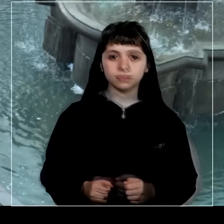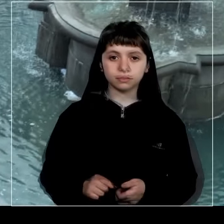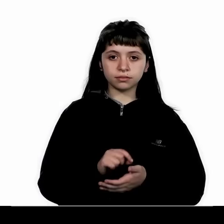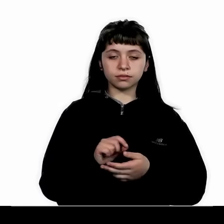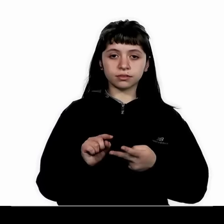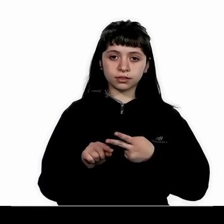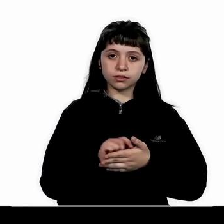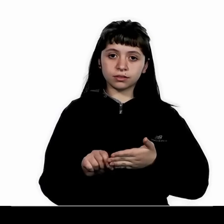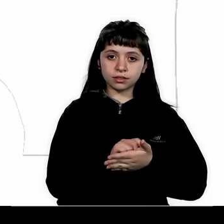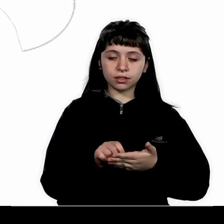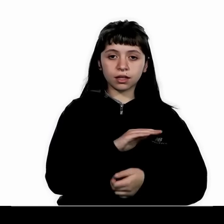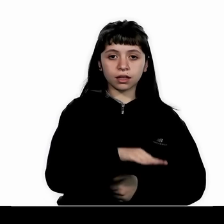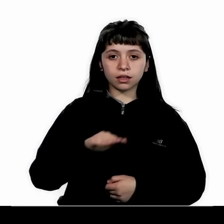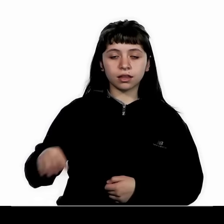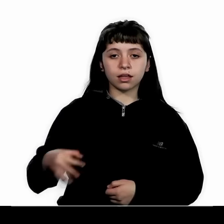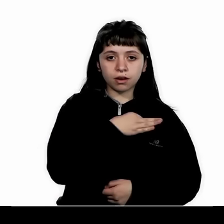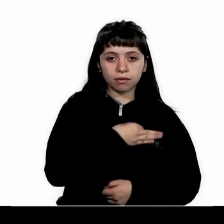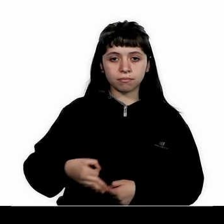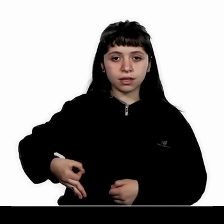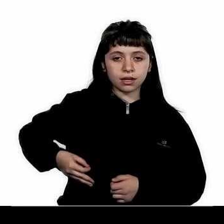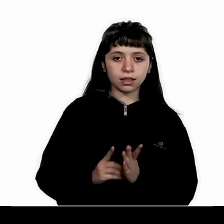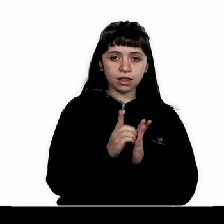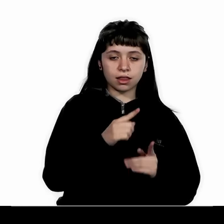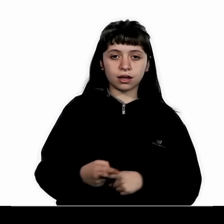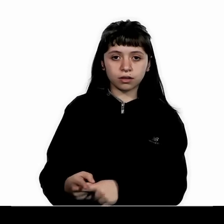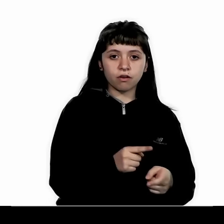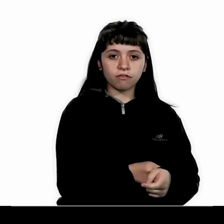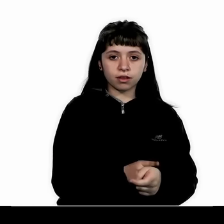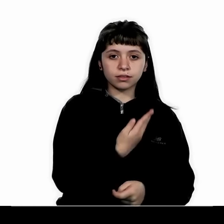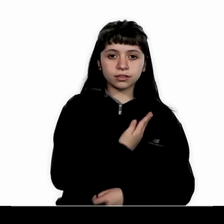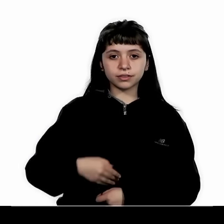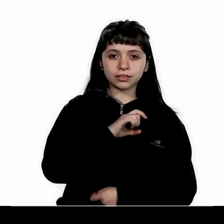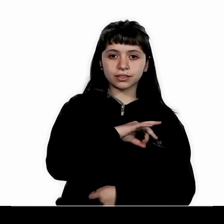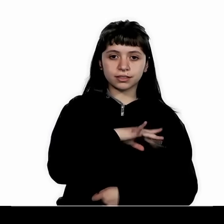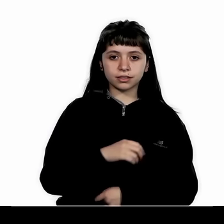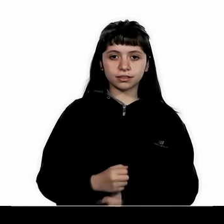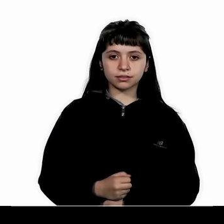respetarlaniñezesley.cl. Subsecretaría de la Niñez, Ministerio de Desarrollo Social y Familia, Gobierno de Chile.